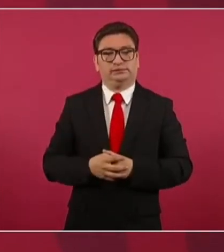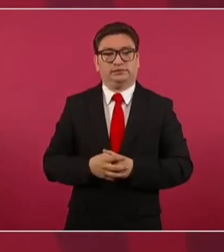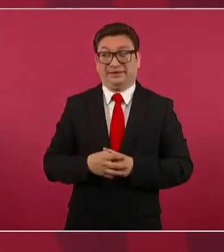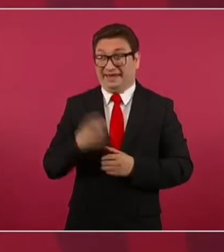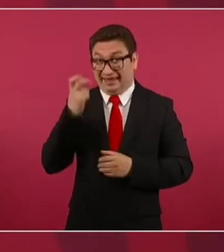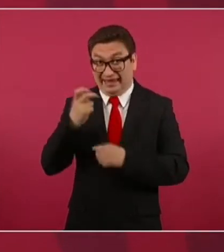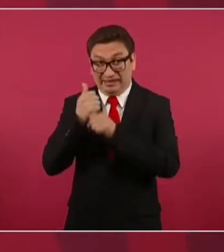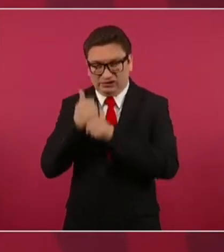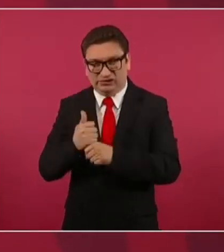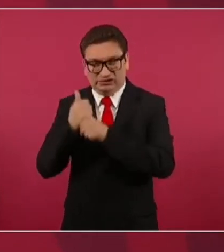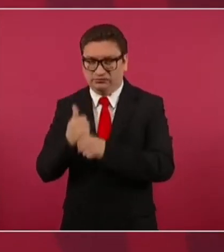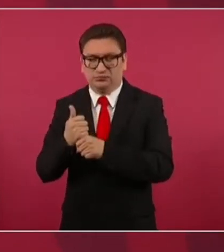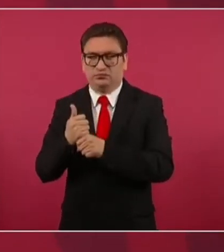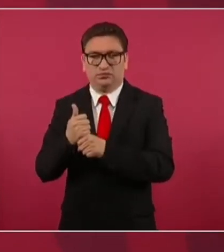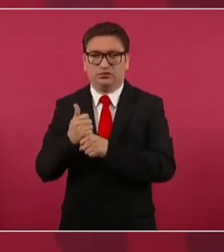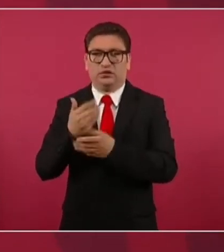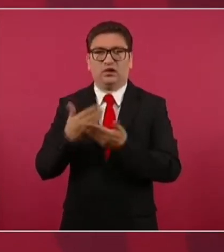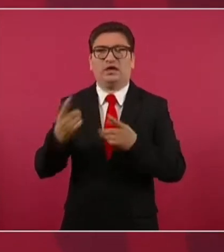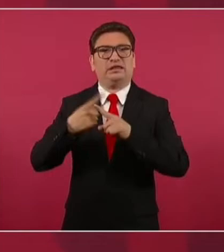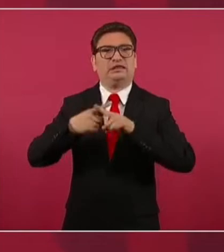en vez de eso,